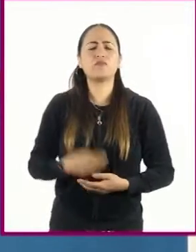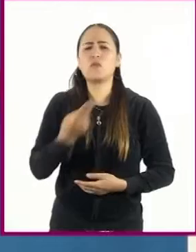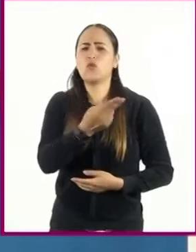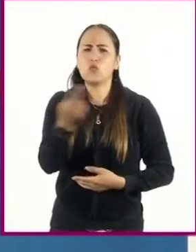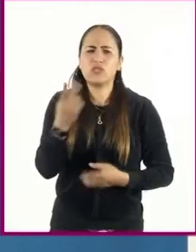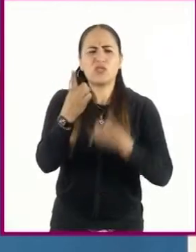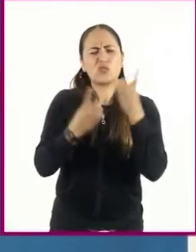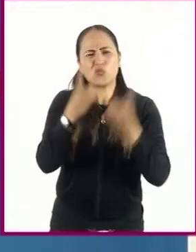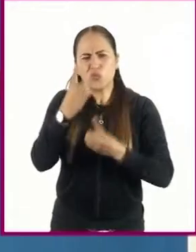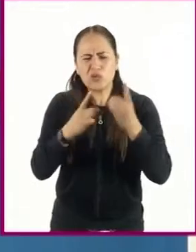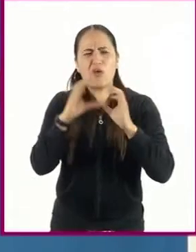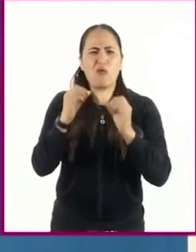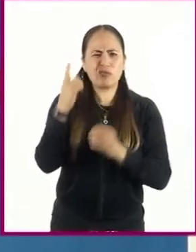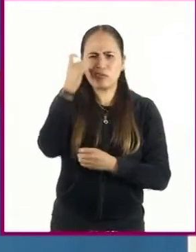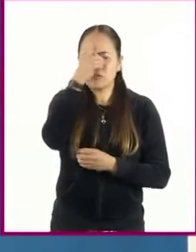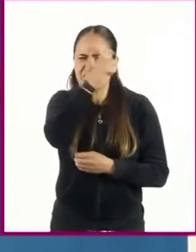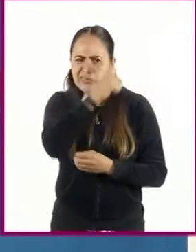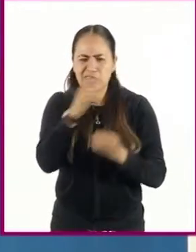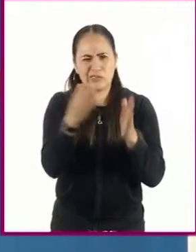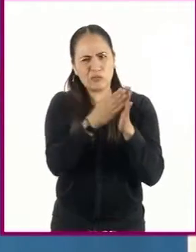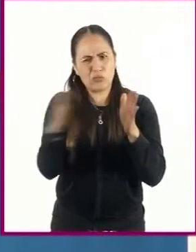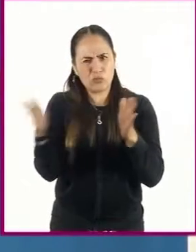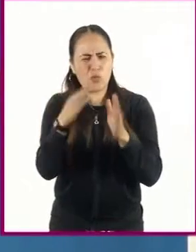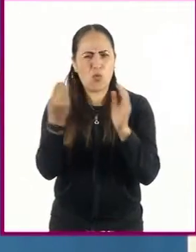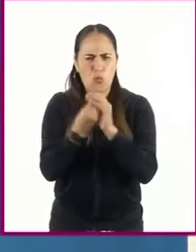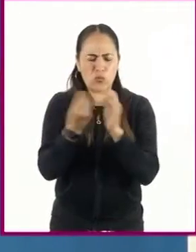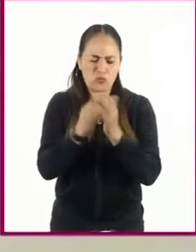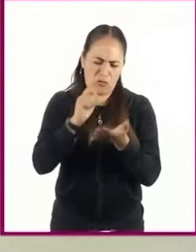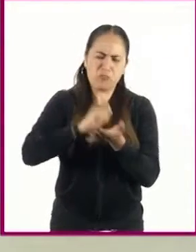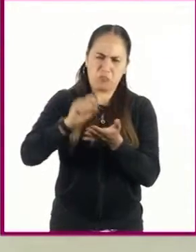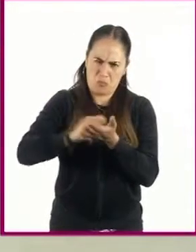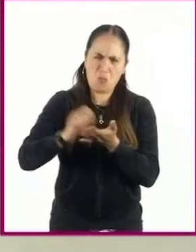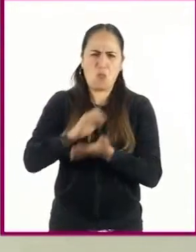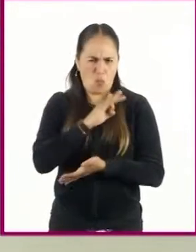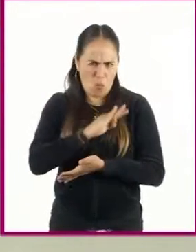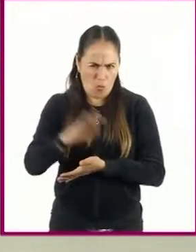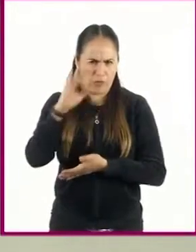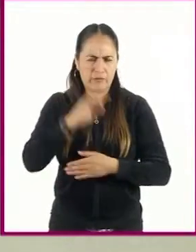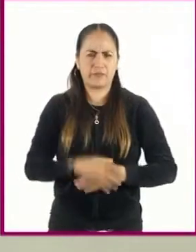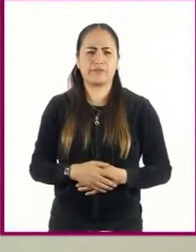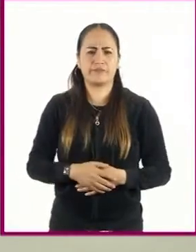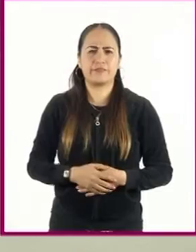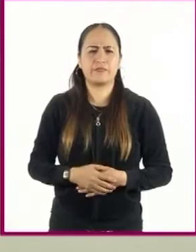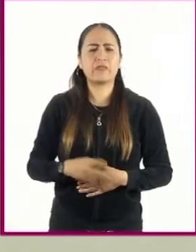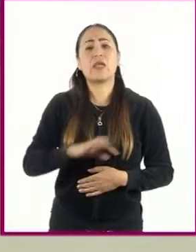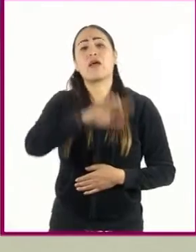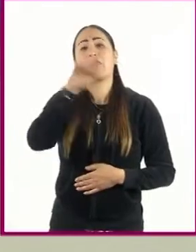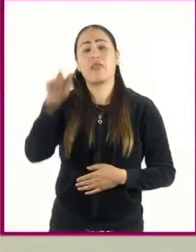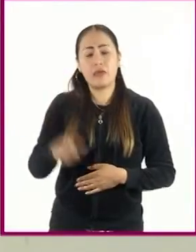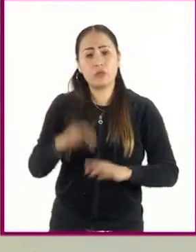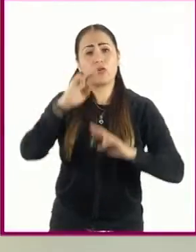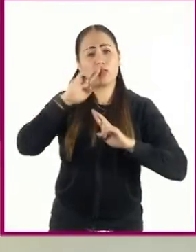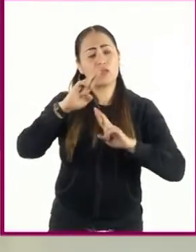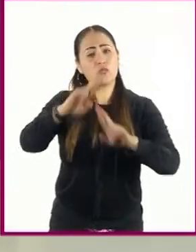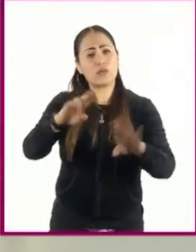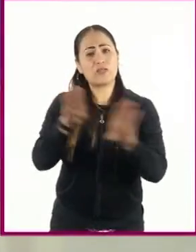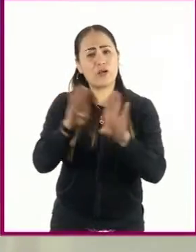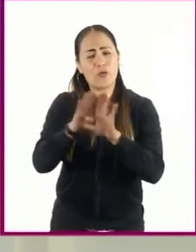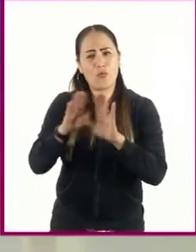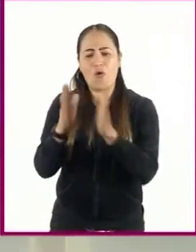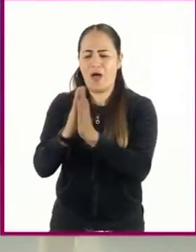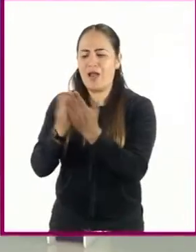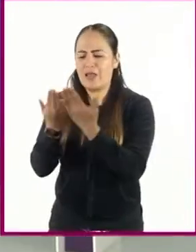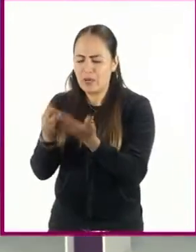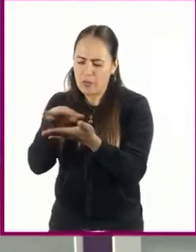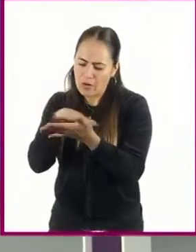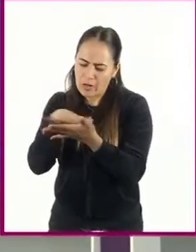o dificultades que surjan a lo largo de la sesión. Estas las pueden resolver al revisar su libro de texto